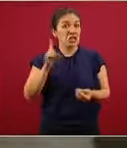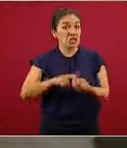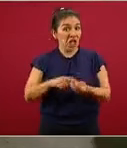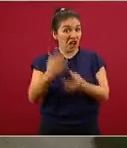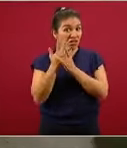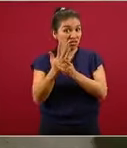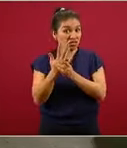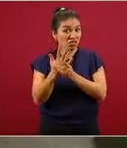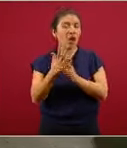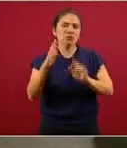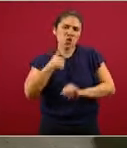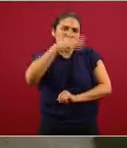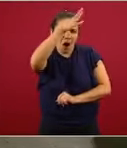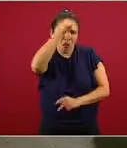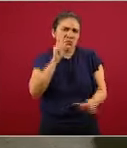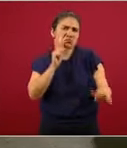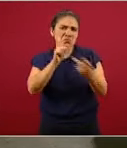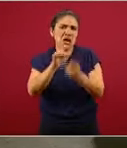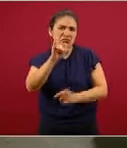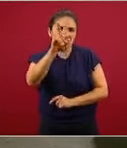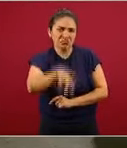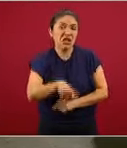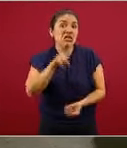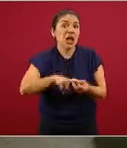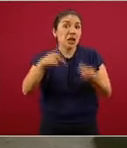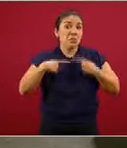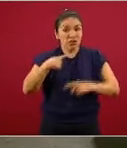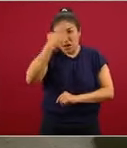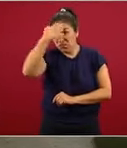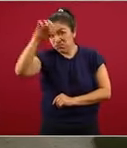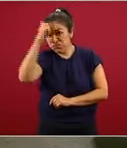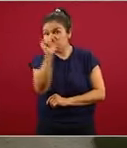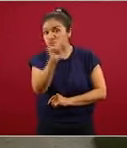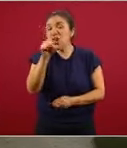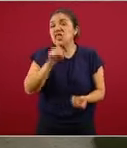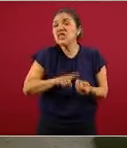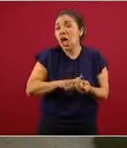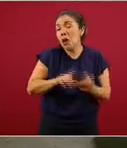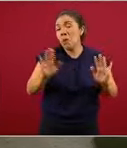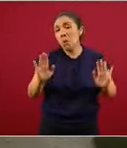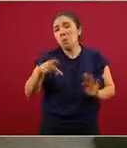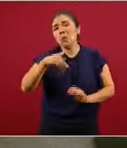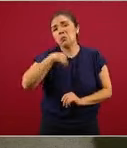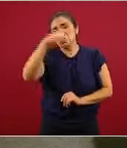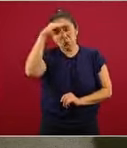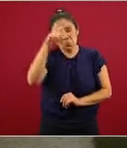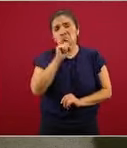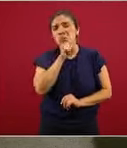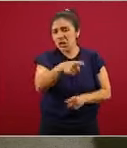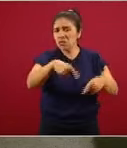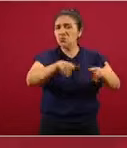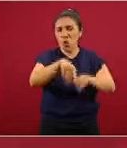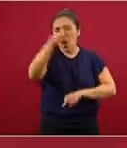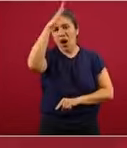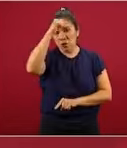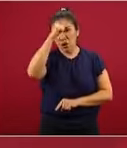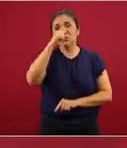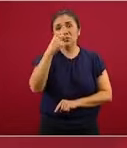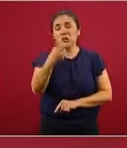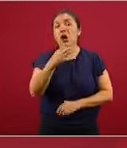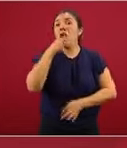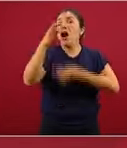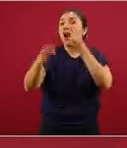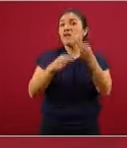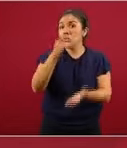pero estoy de acuerdo. No sé qué tan expertas sean estas personas, pero pienso exactamente eso. Y la advertencia seguramente